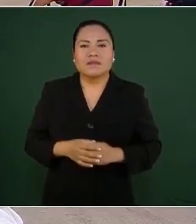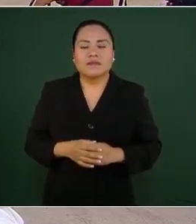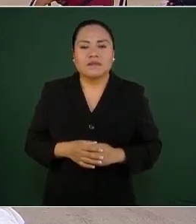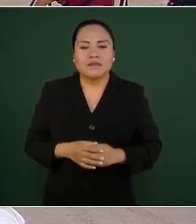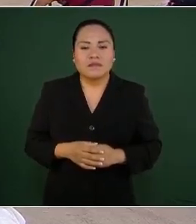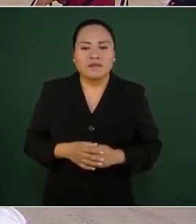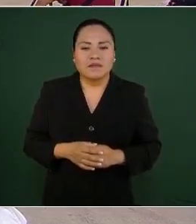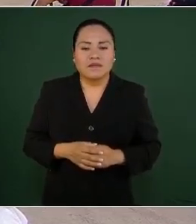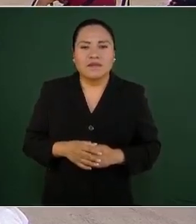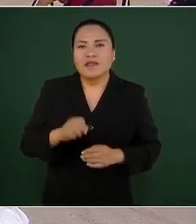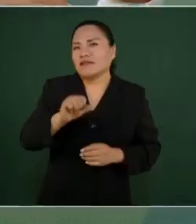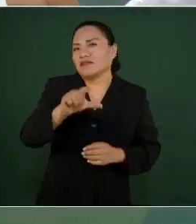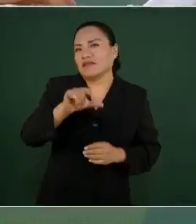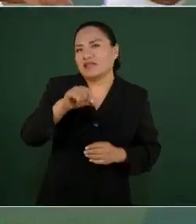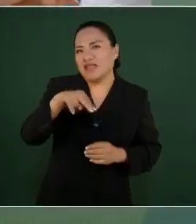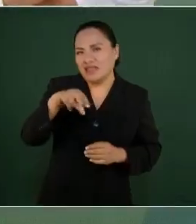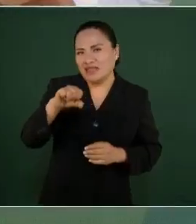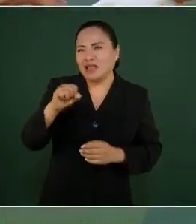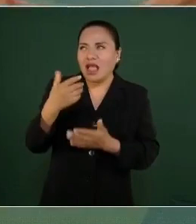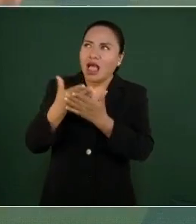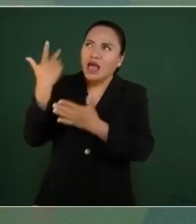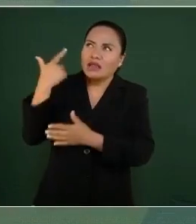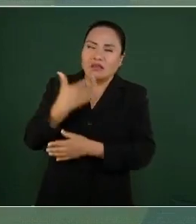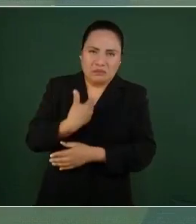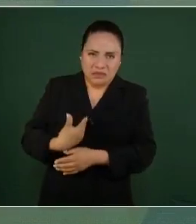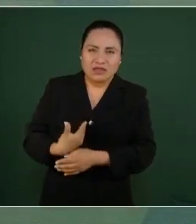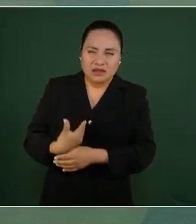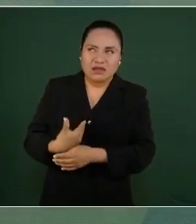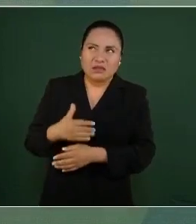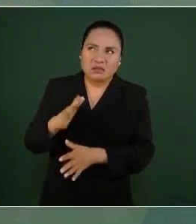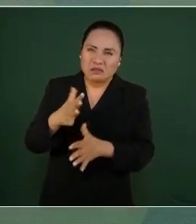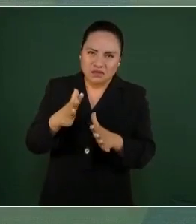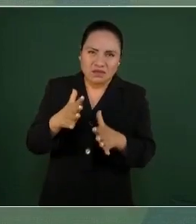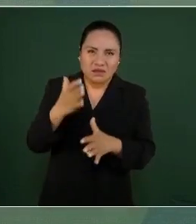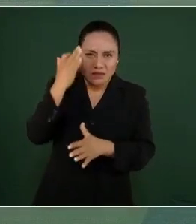No sé si con Salinas, pero por esos tiempos.